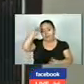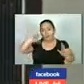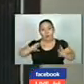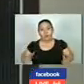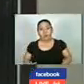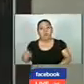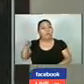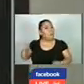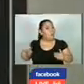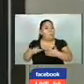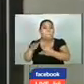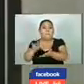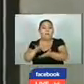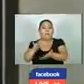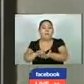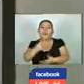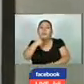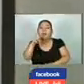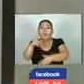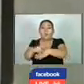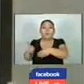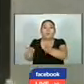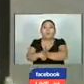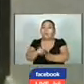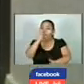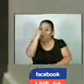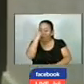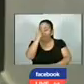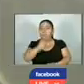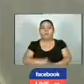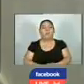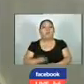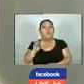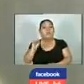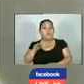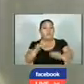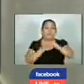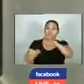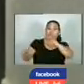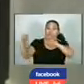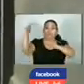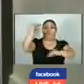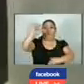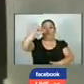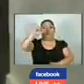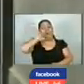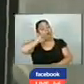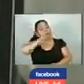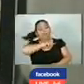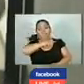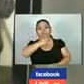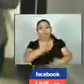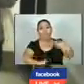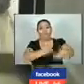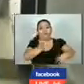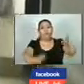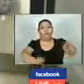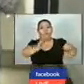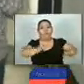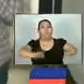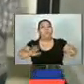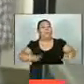por enriquecimiento ilícito es la exdiputada Lorena Peña. La Corte Suprema de Justicia ordenó iniciar un juicio en su contra